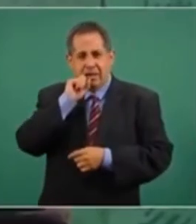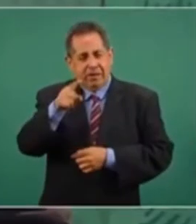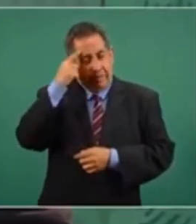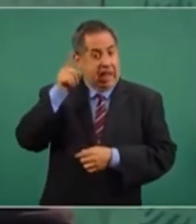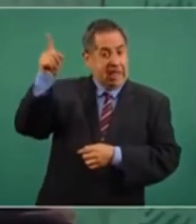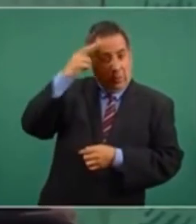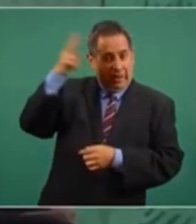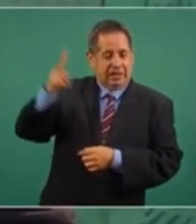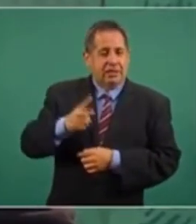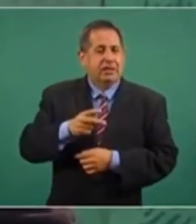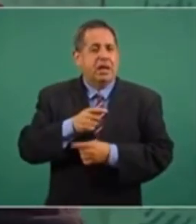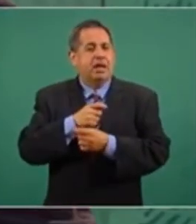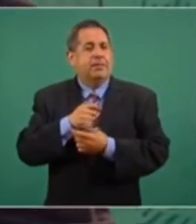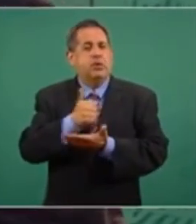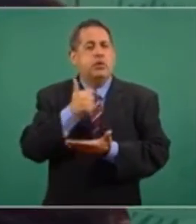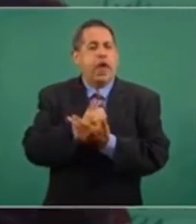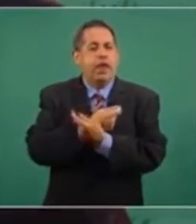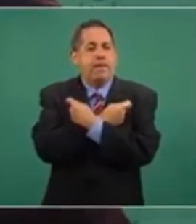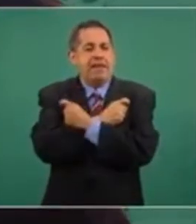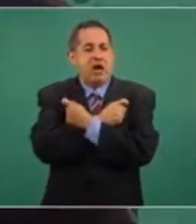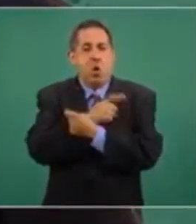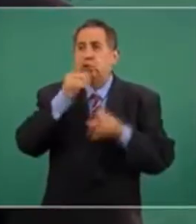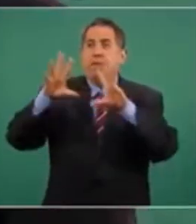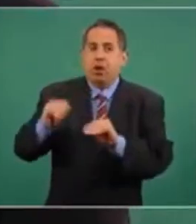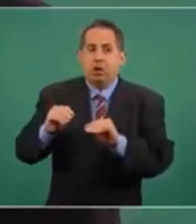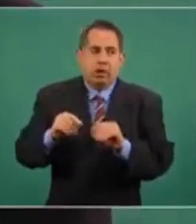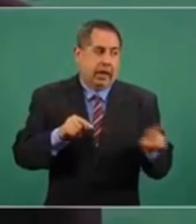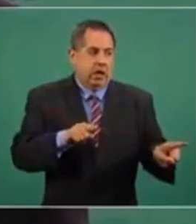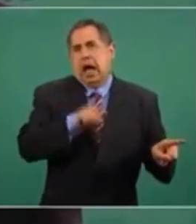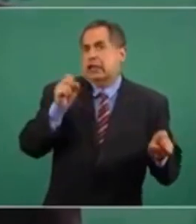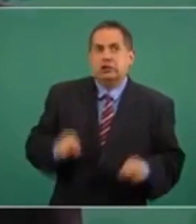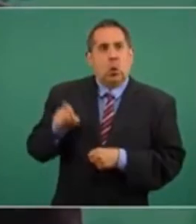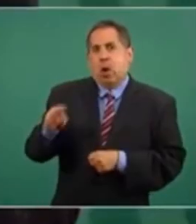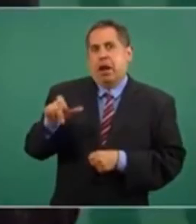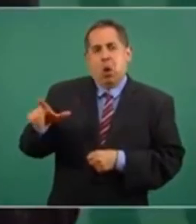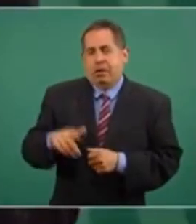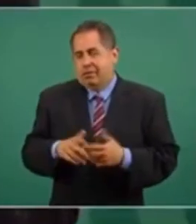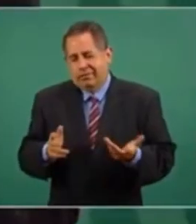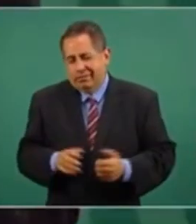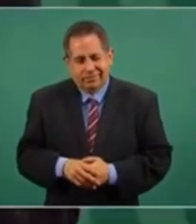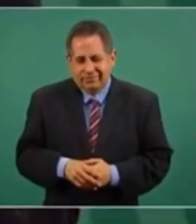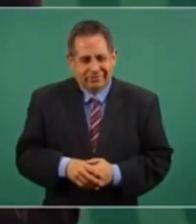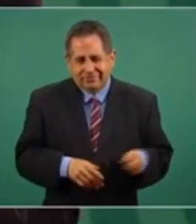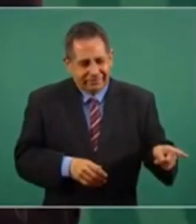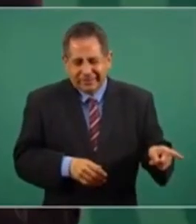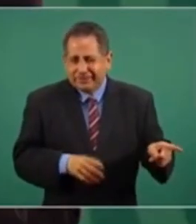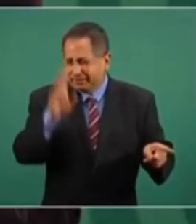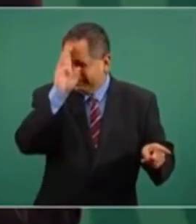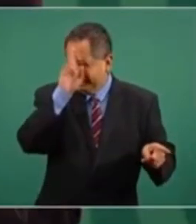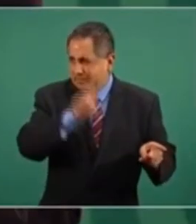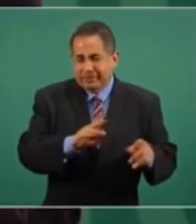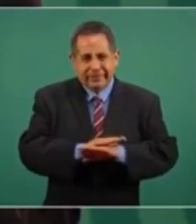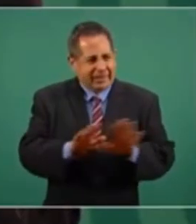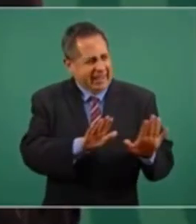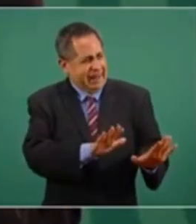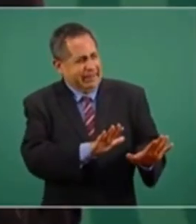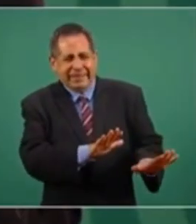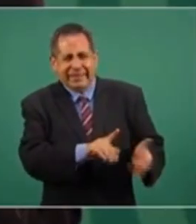Vaticano, ¿no? Hubo un apagón. Pero están desatados nuestros adversarios. Ojalá se